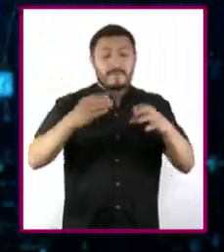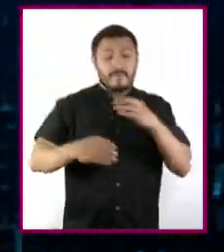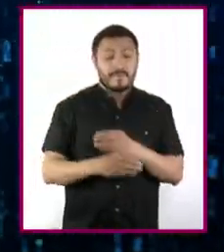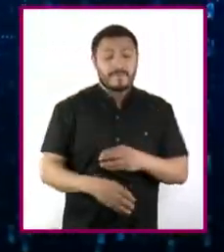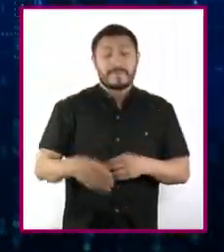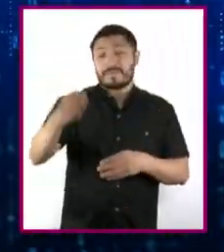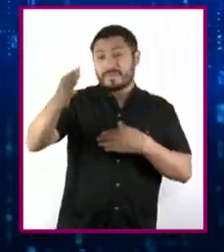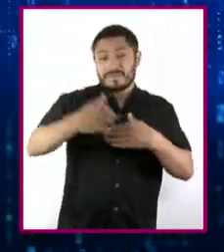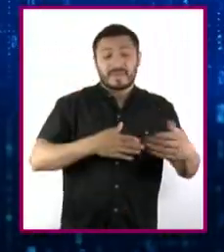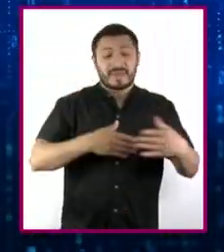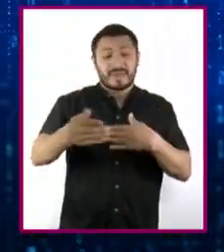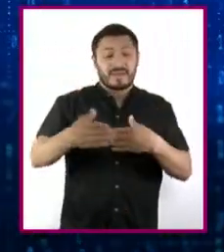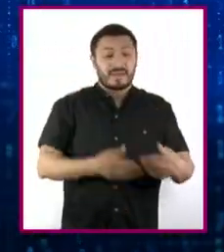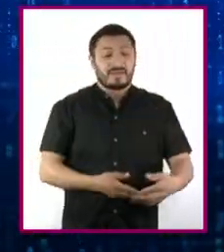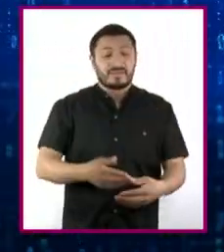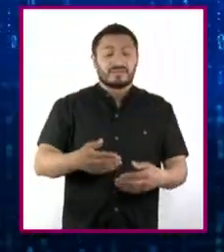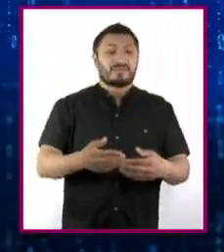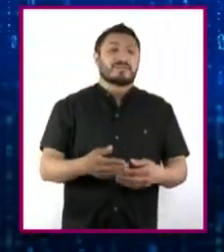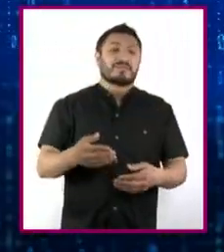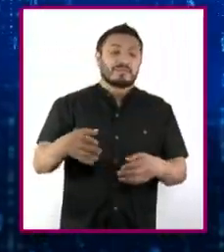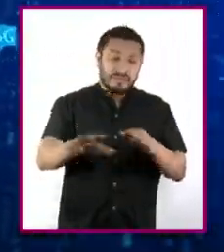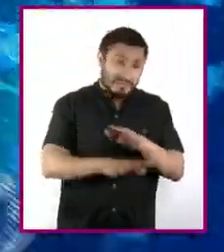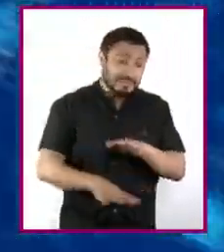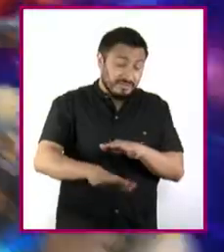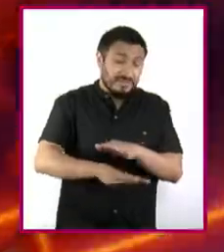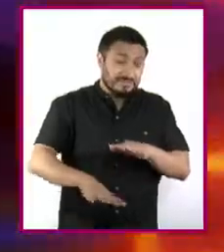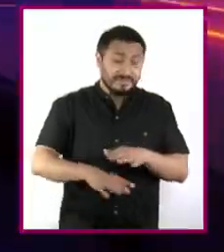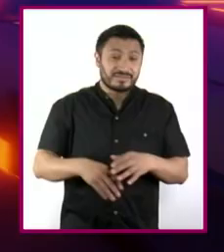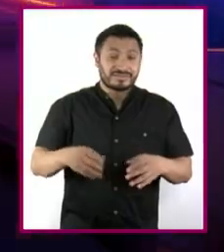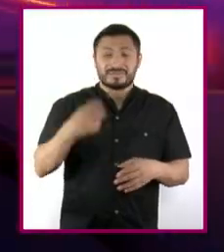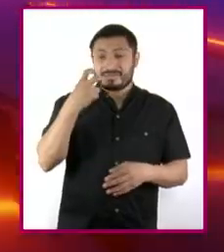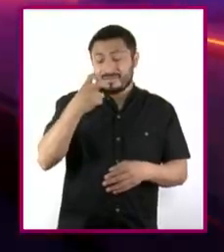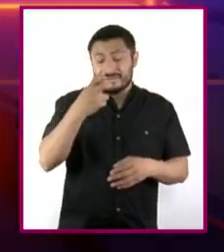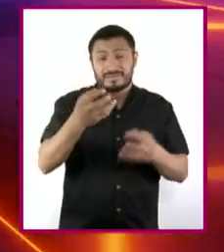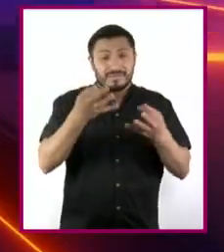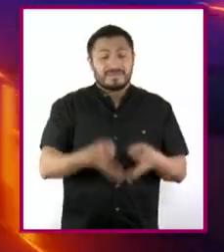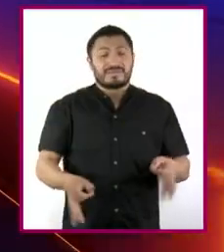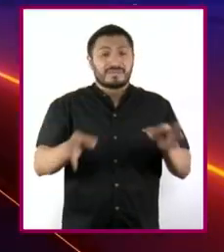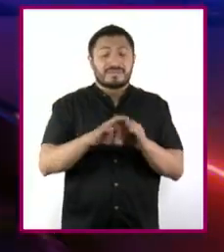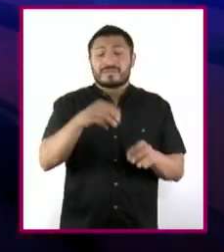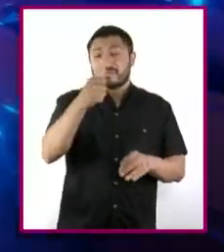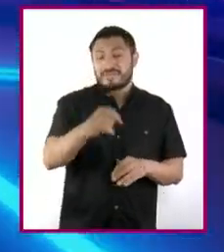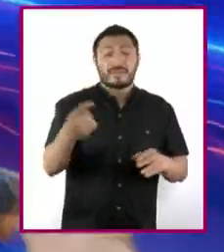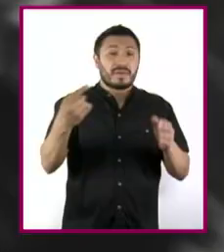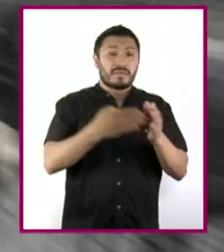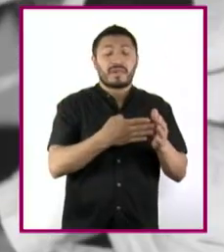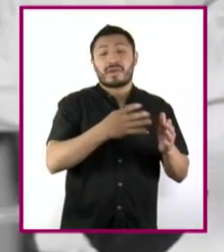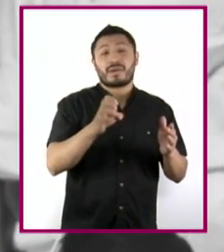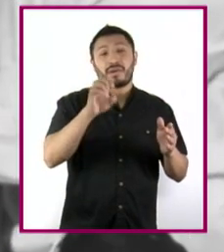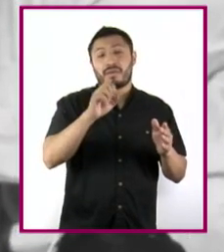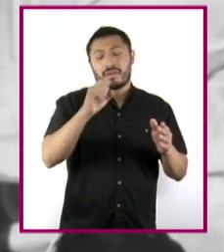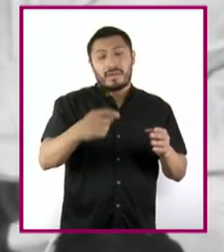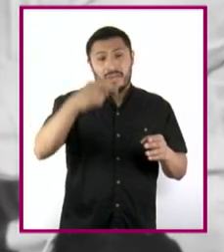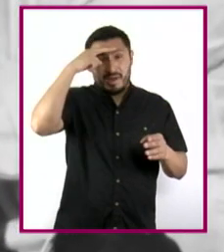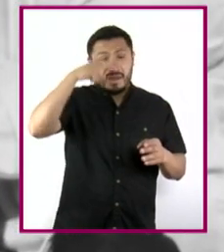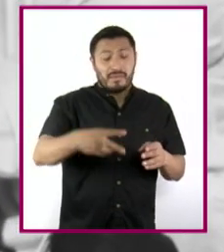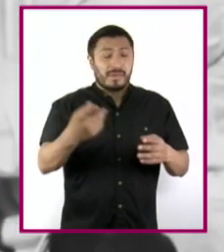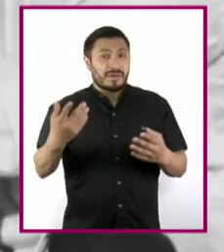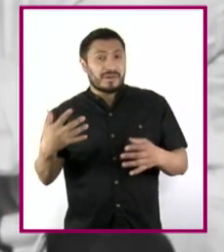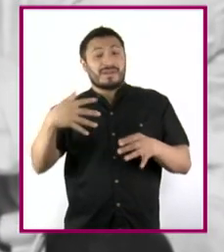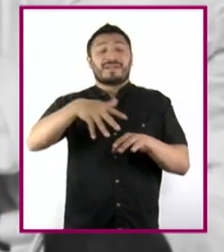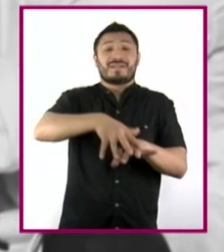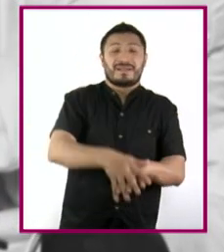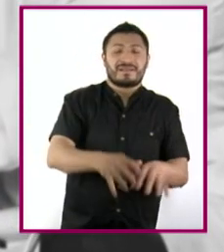que en la actualidad no son indispensables. De esta manera, en los años 60, México se incorporó